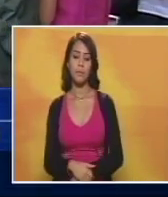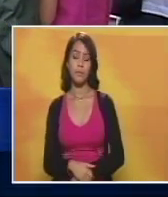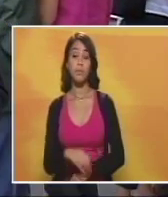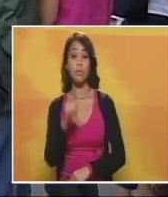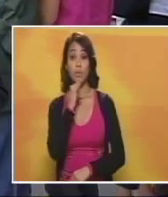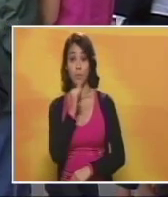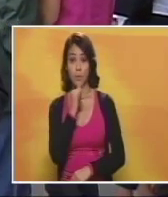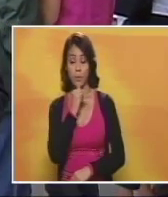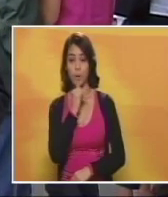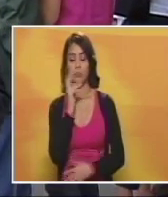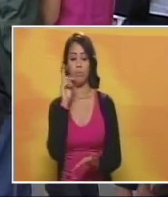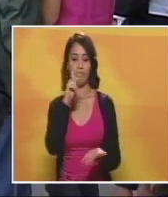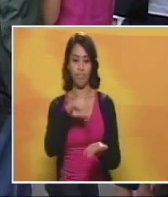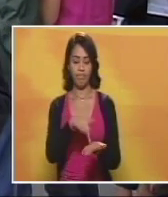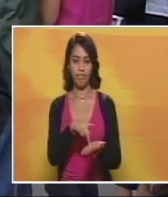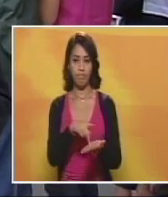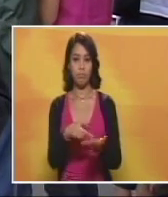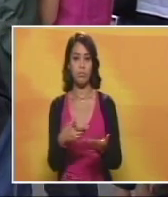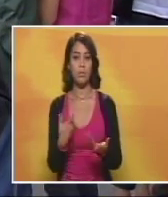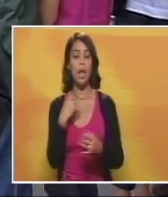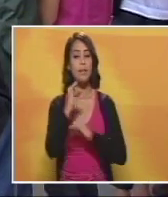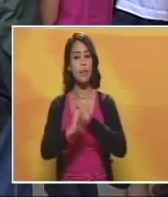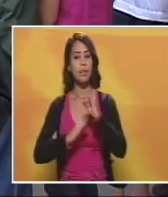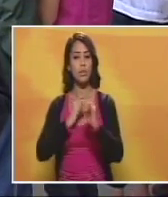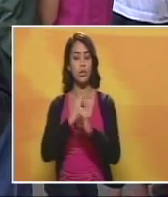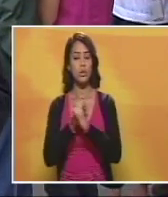Noticiero Venevisión por Venezuela.